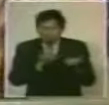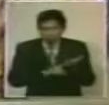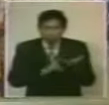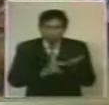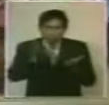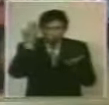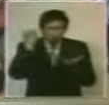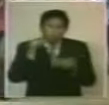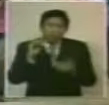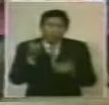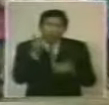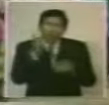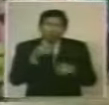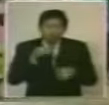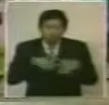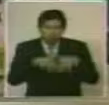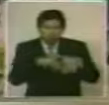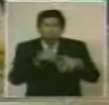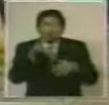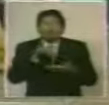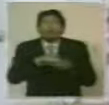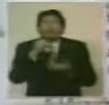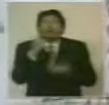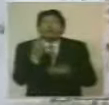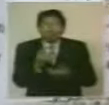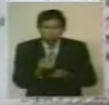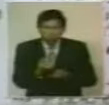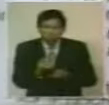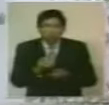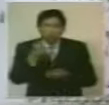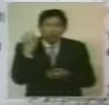en la octava marcha del 2011